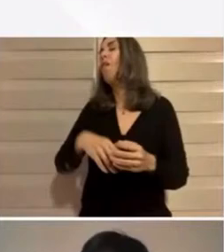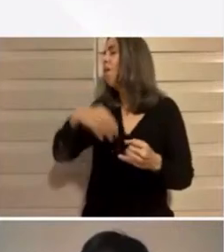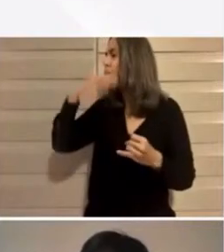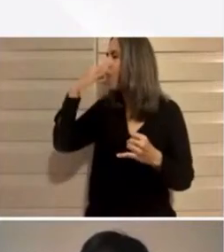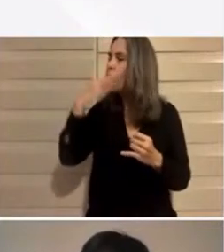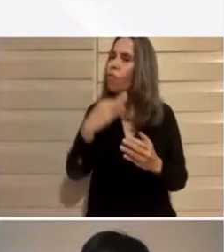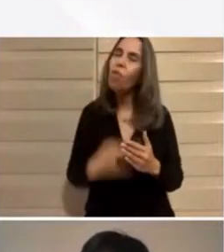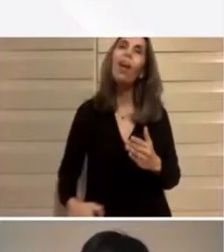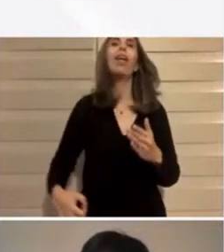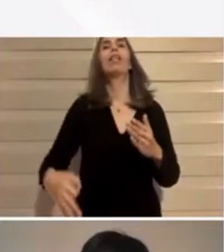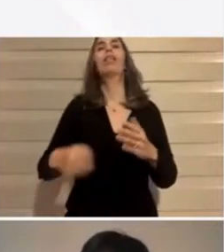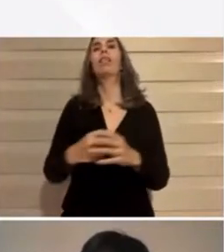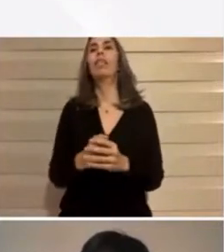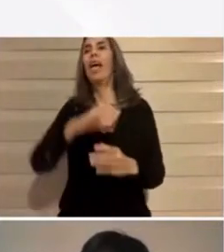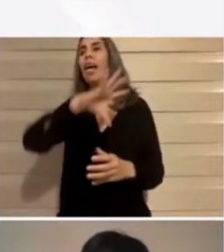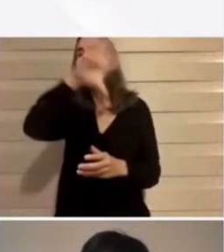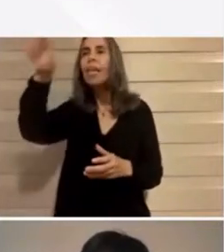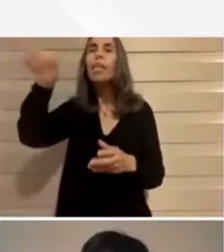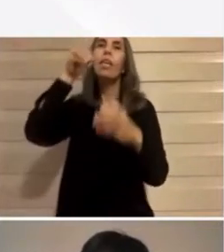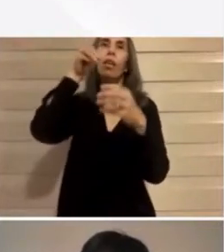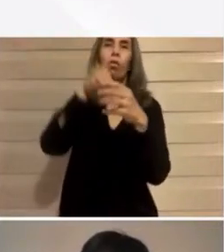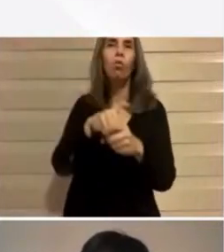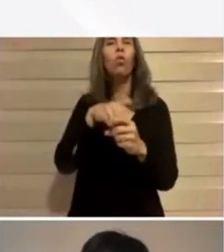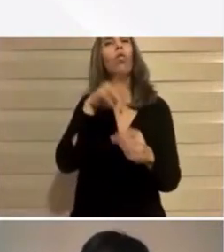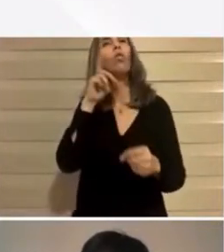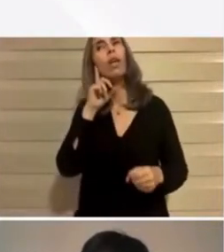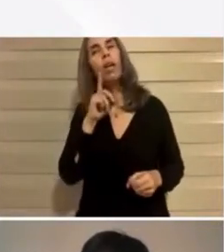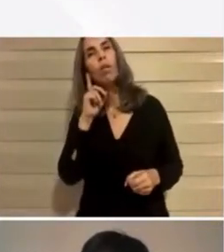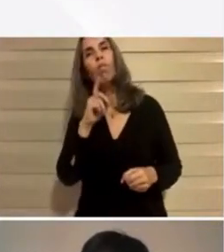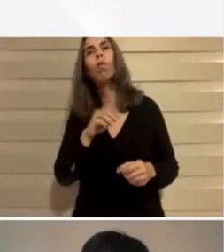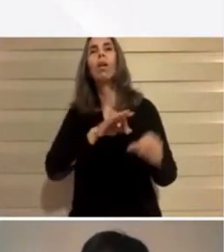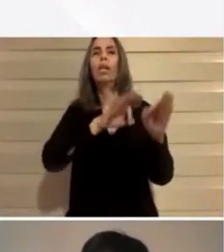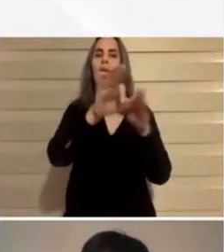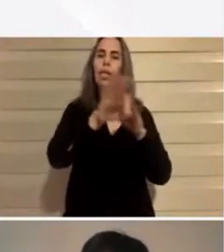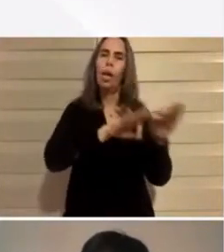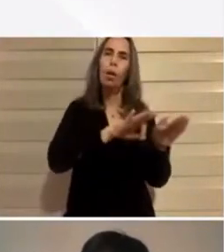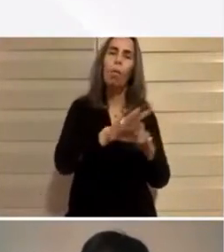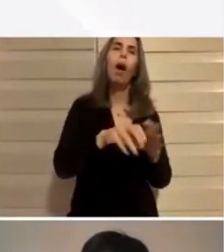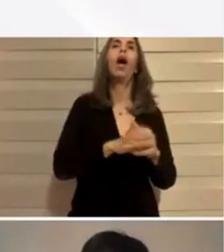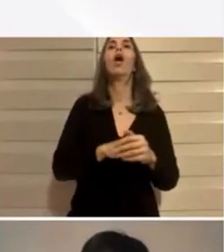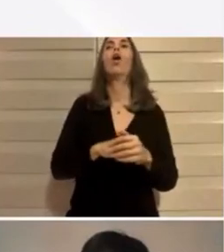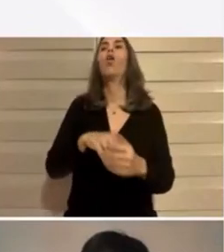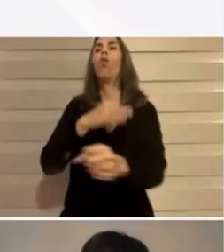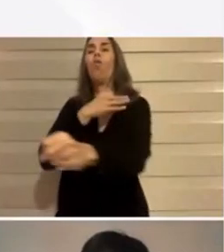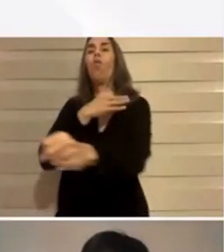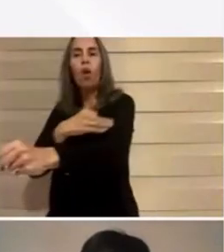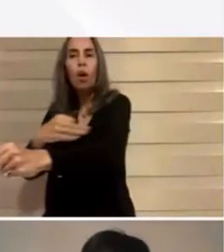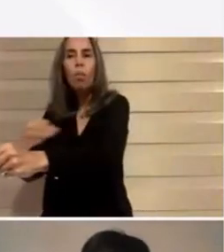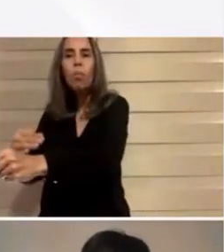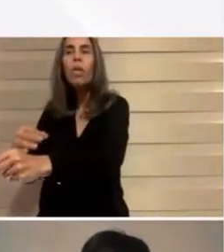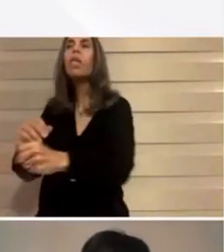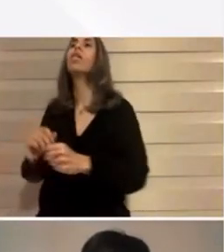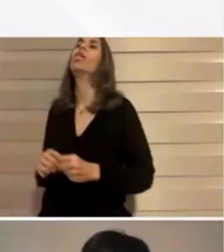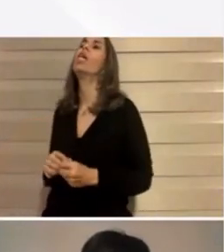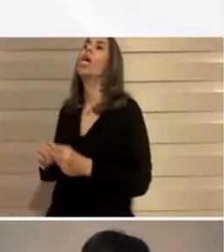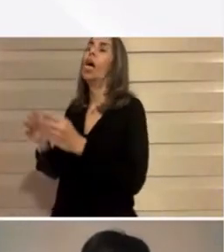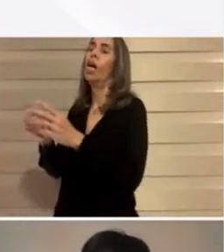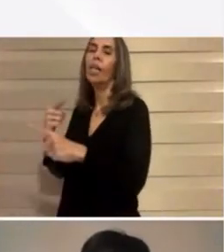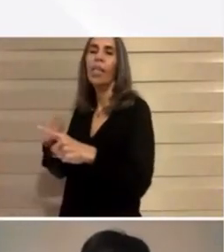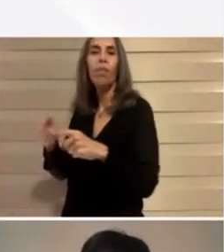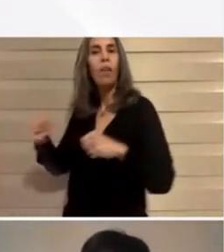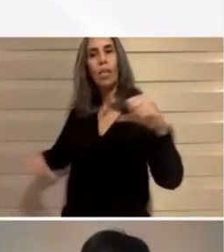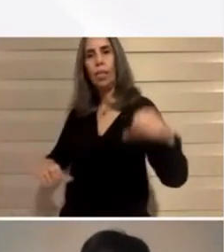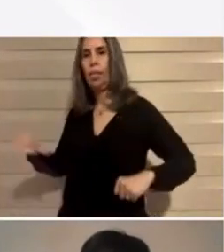ser incluidas y ser parte de nuestras familias, parte activa y no nada más haciendo ciertas labores, sino